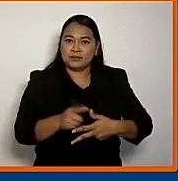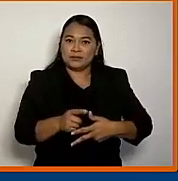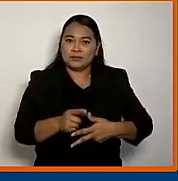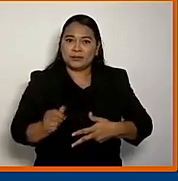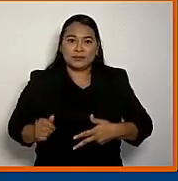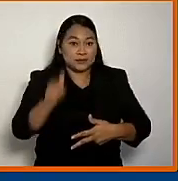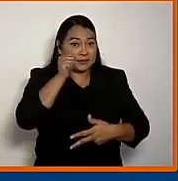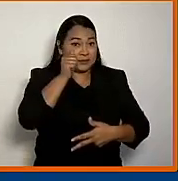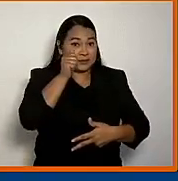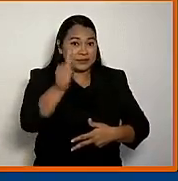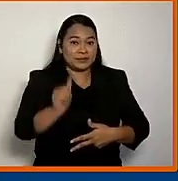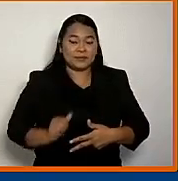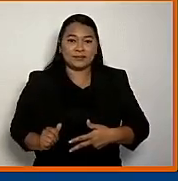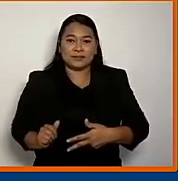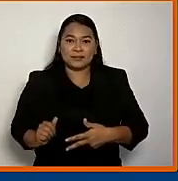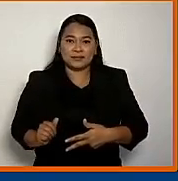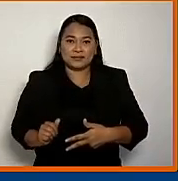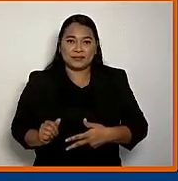Atentos, porque este es...